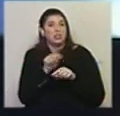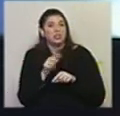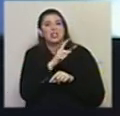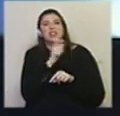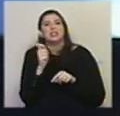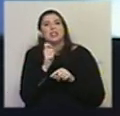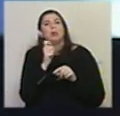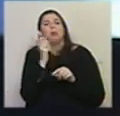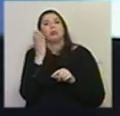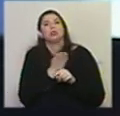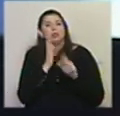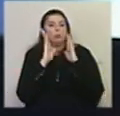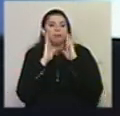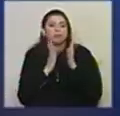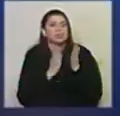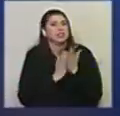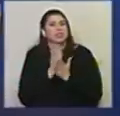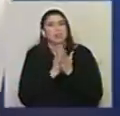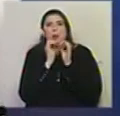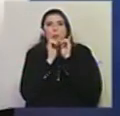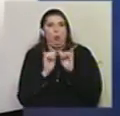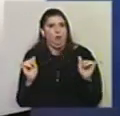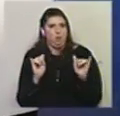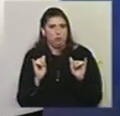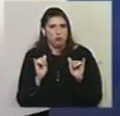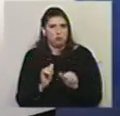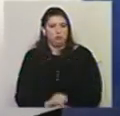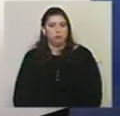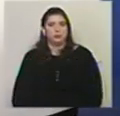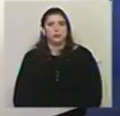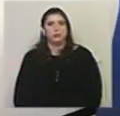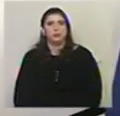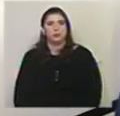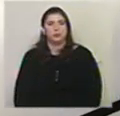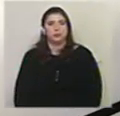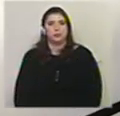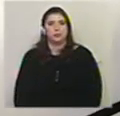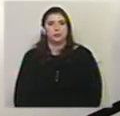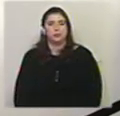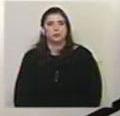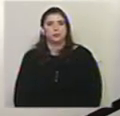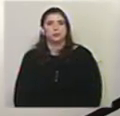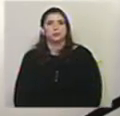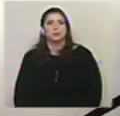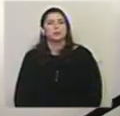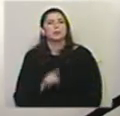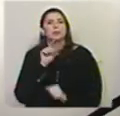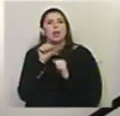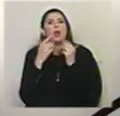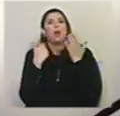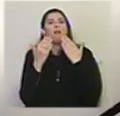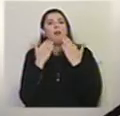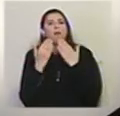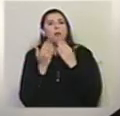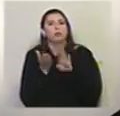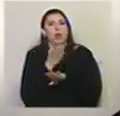que promovemos desde el consultorio. Doctor, esto que también hablábamos con Fernando Galeano, ¿no?